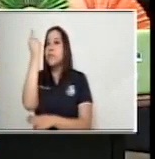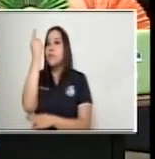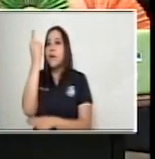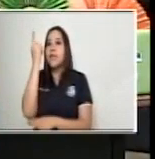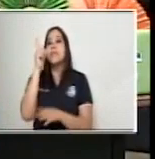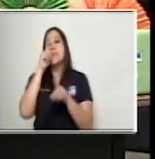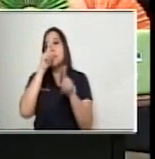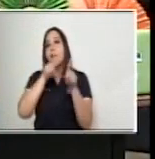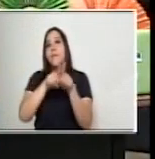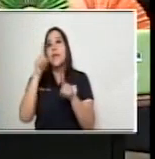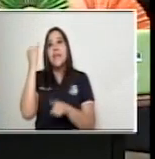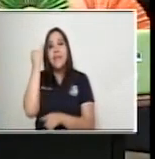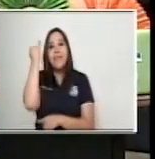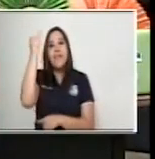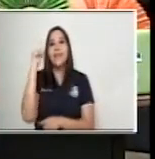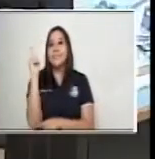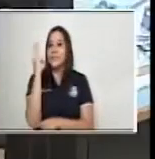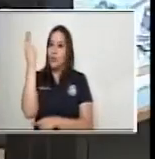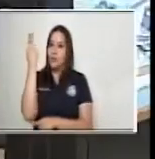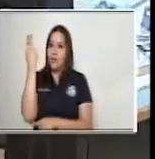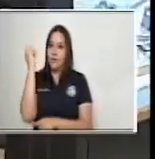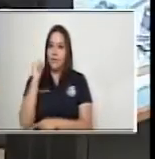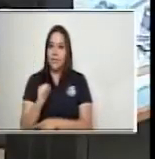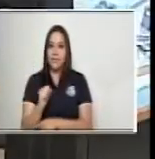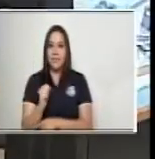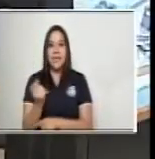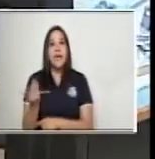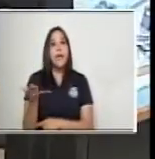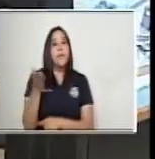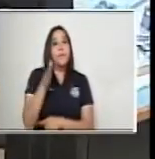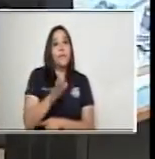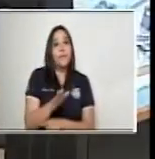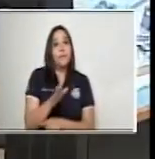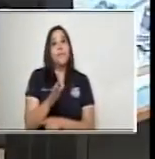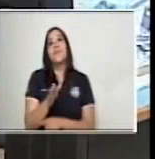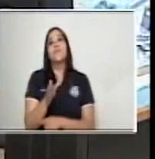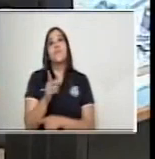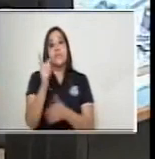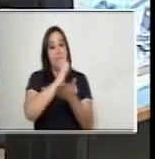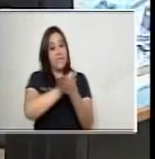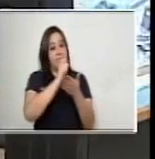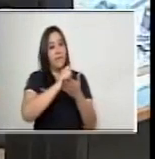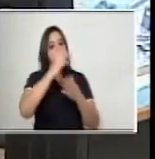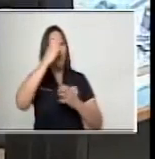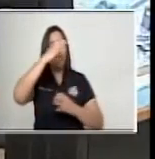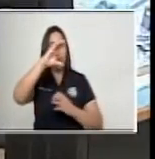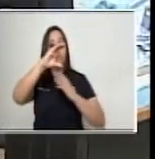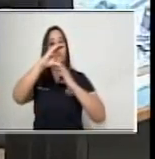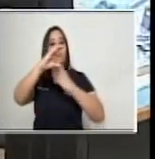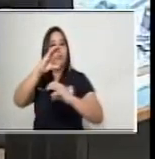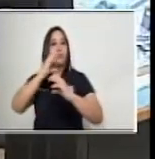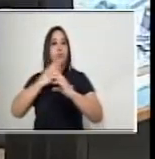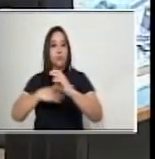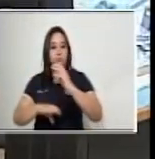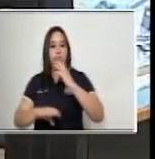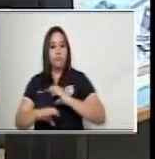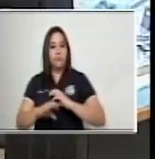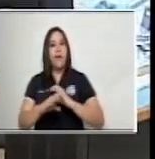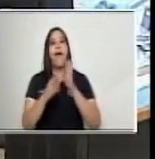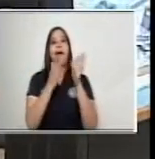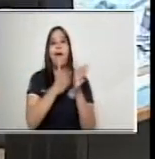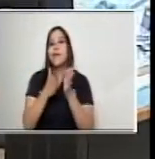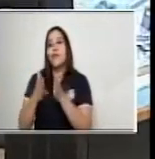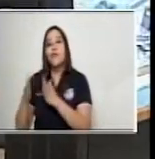secundarias. Procedemos a escribir párrafos y los ordenábamos de manera lógica,